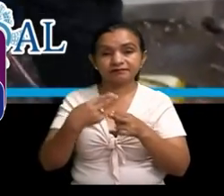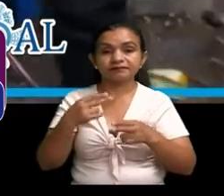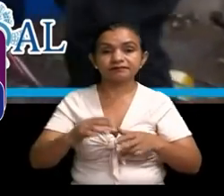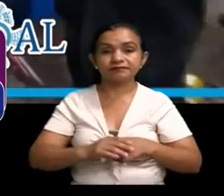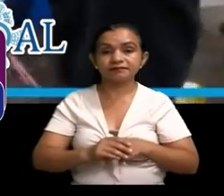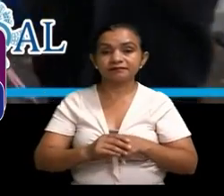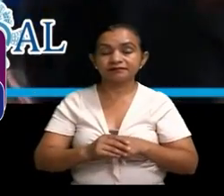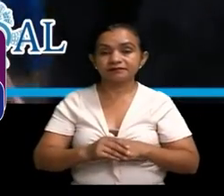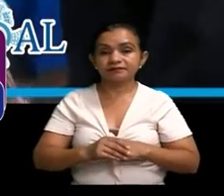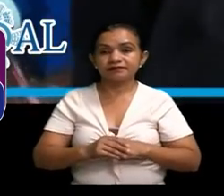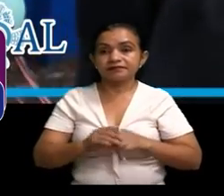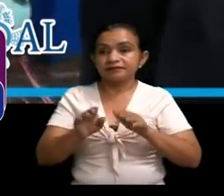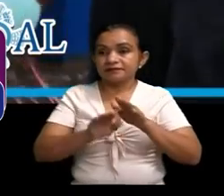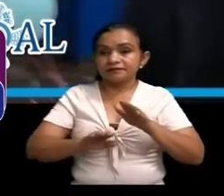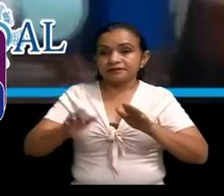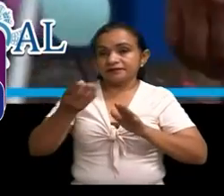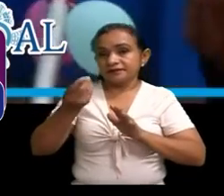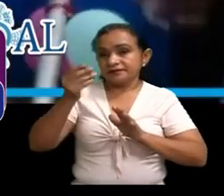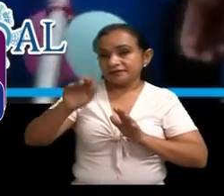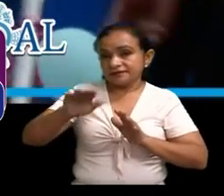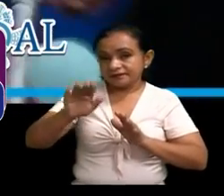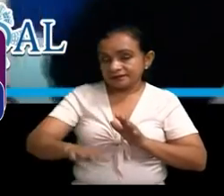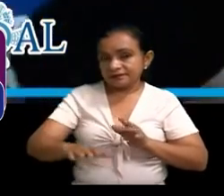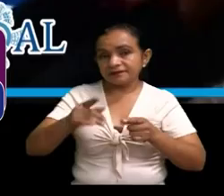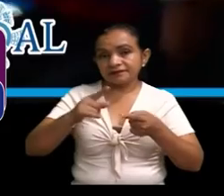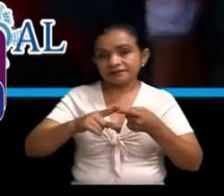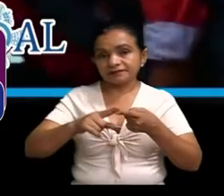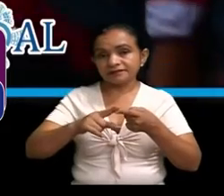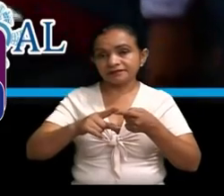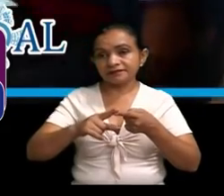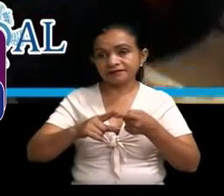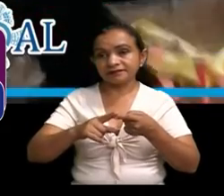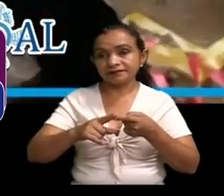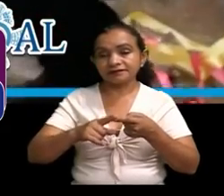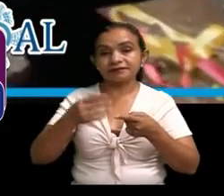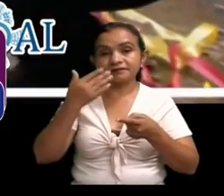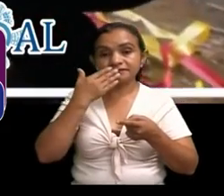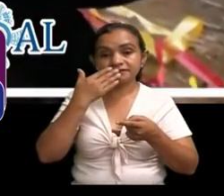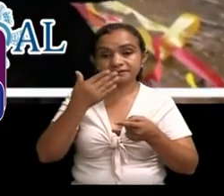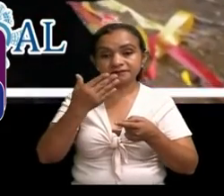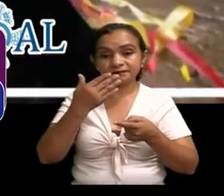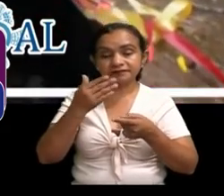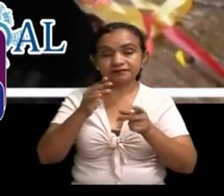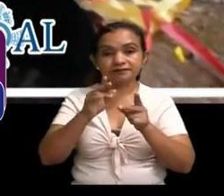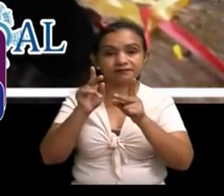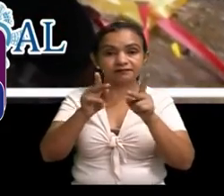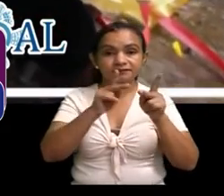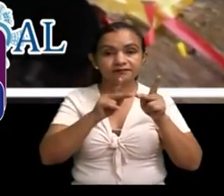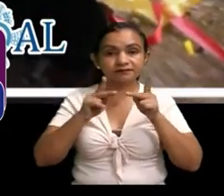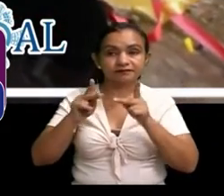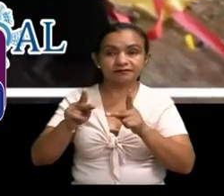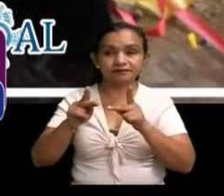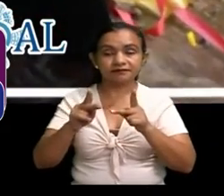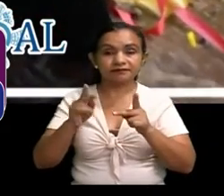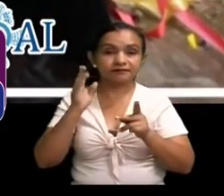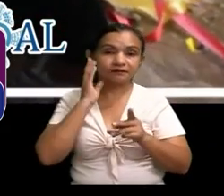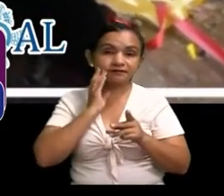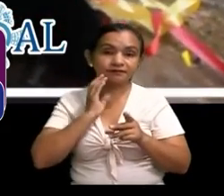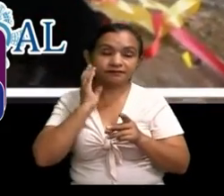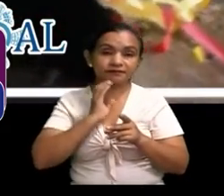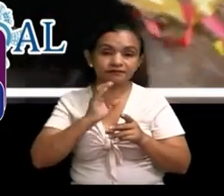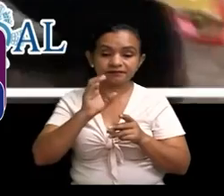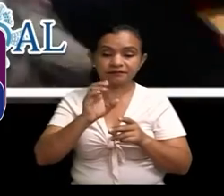mucho más barato y mucho más beneficioso pues para las poblaciones. Sin duda nosotros tenemos experiencia en el